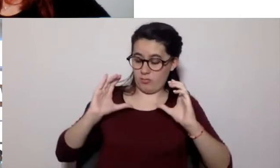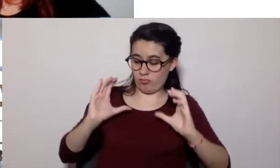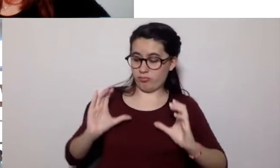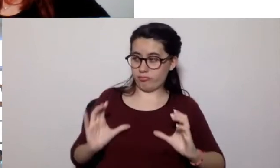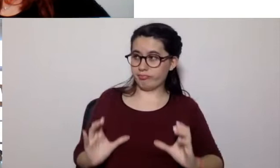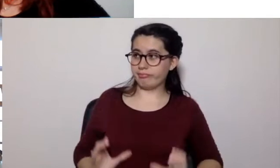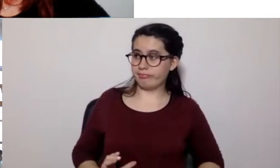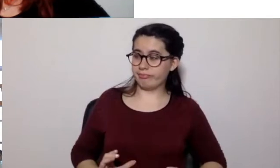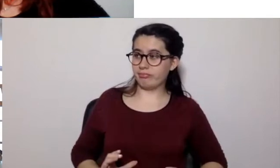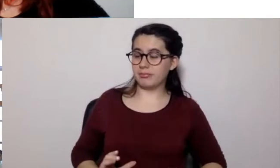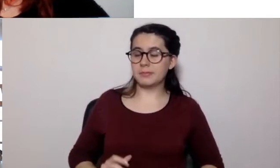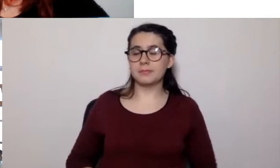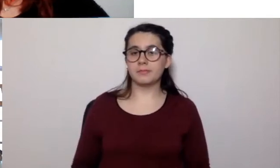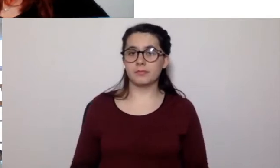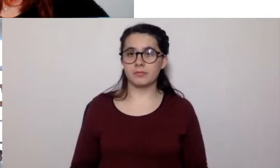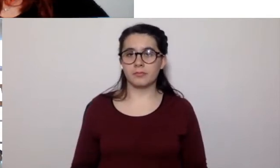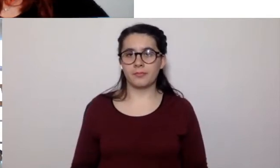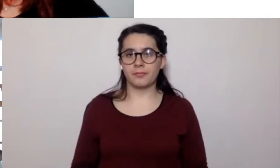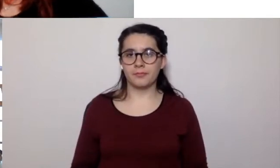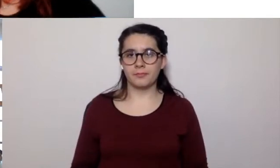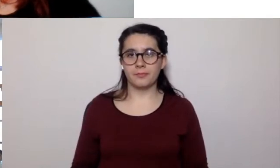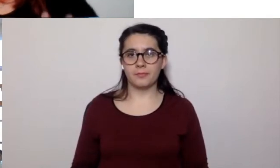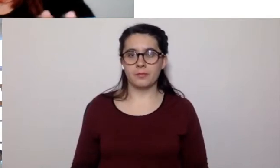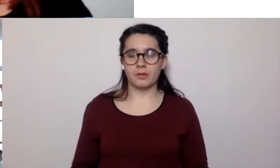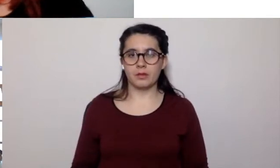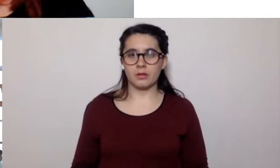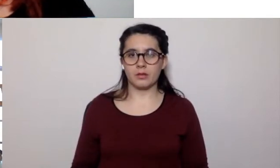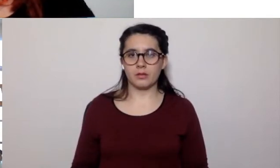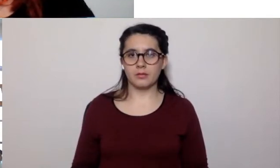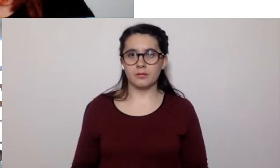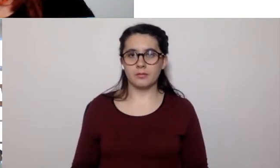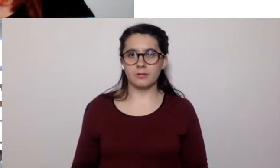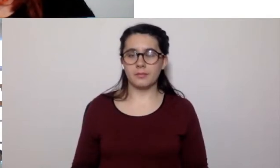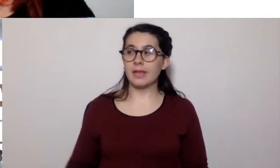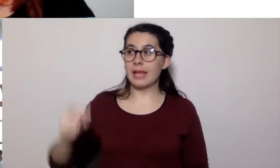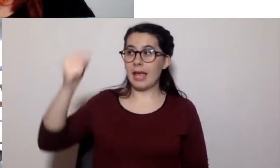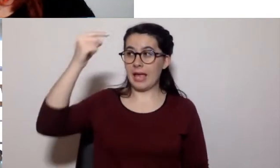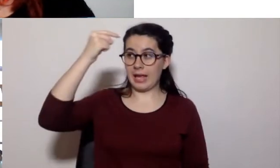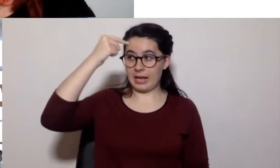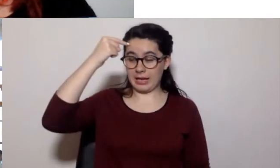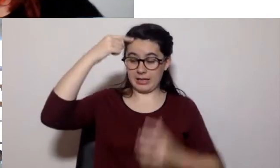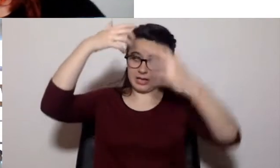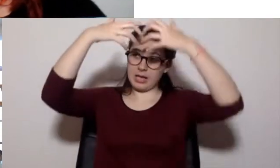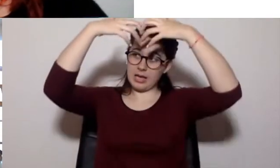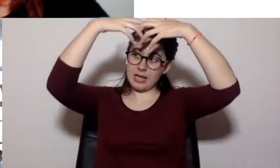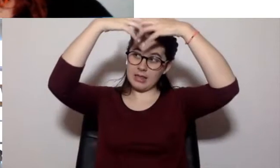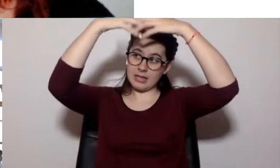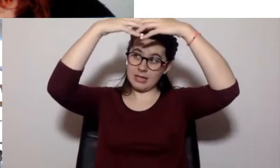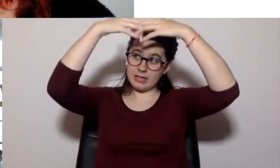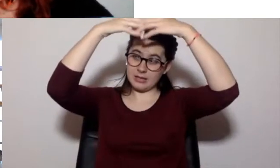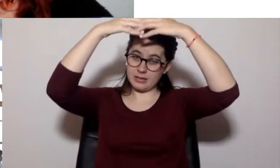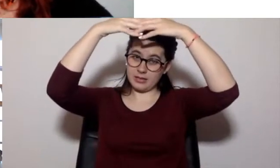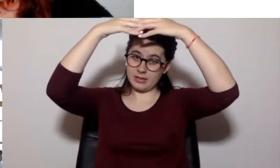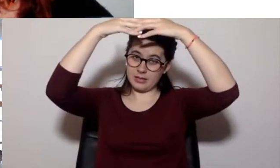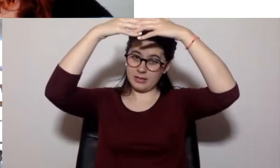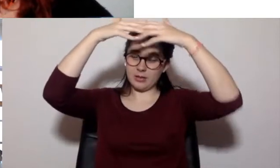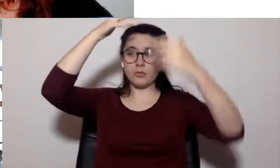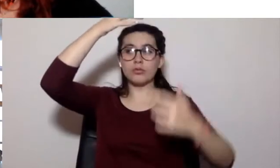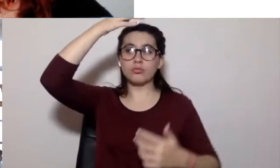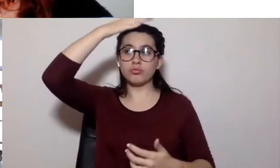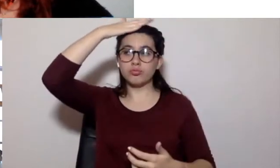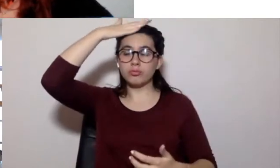Hay una partecita en el cerebro que está en la parte frontal del cerebro que se llama